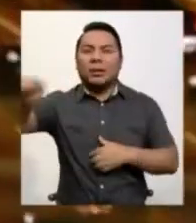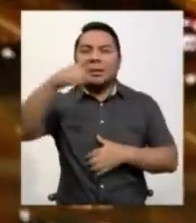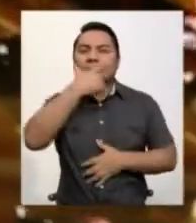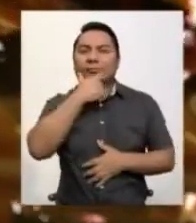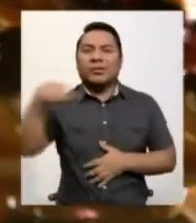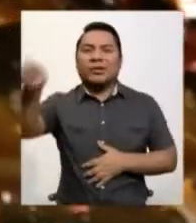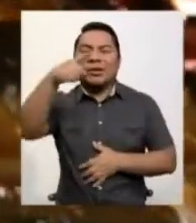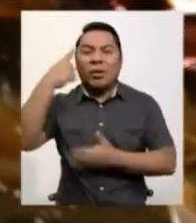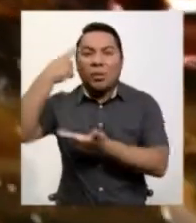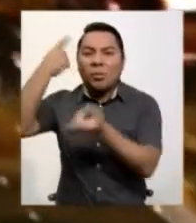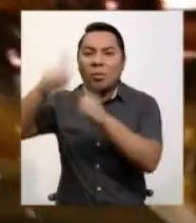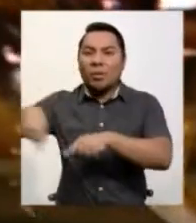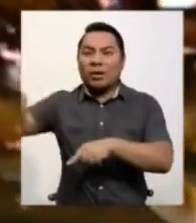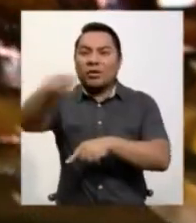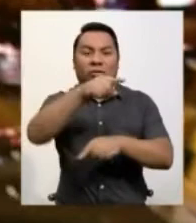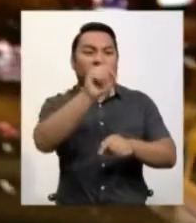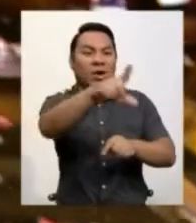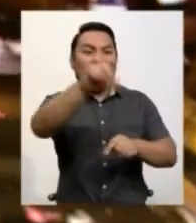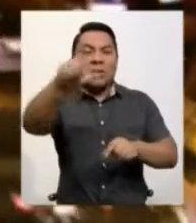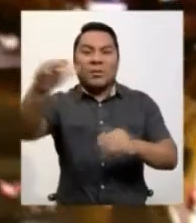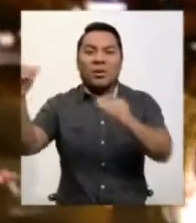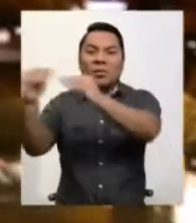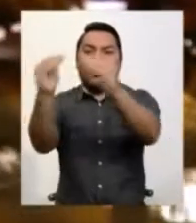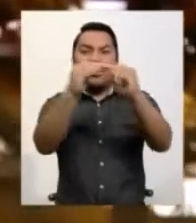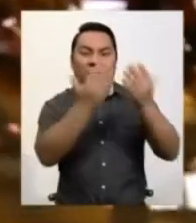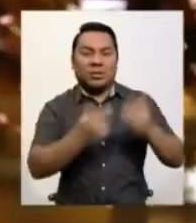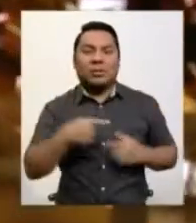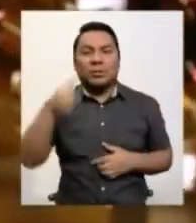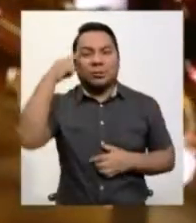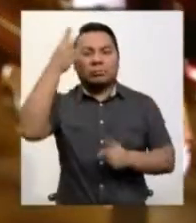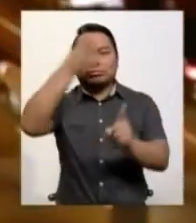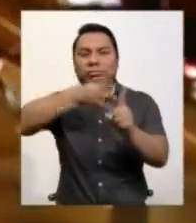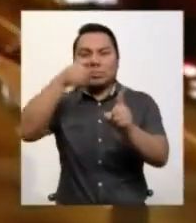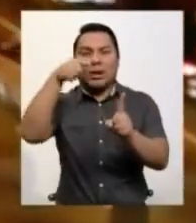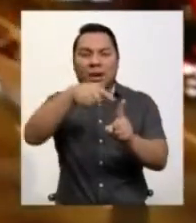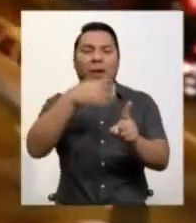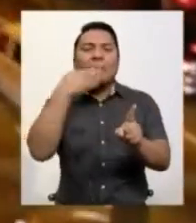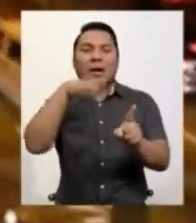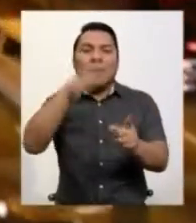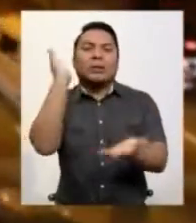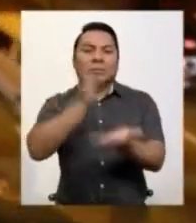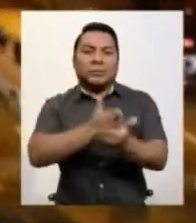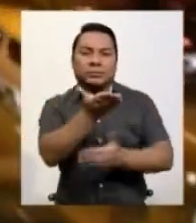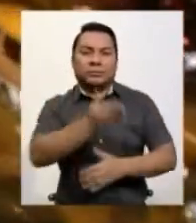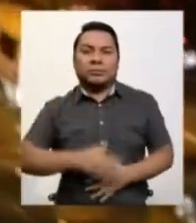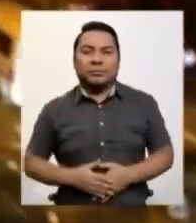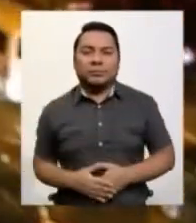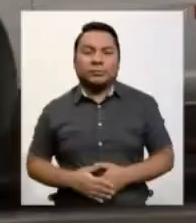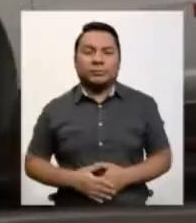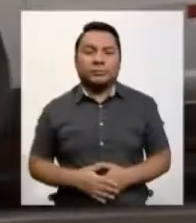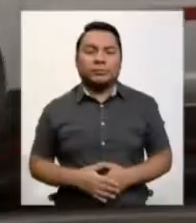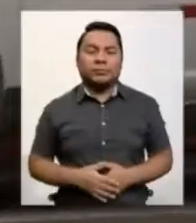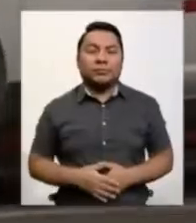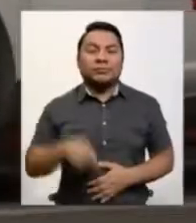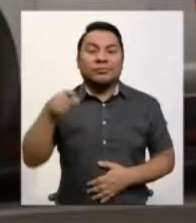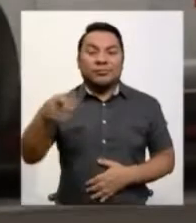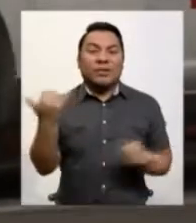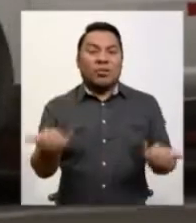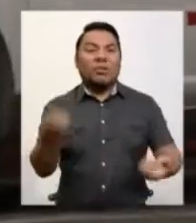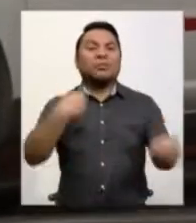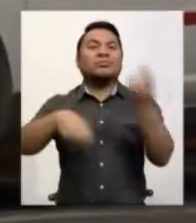concertación de precios y si se detecta alguna empresa implicada, esta será sancionada. El mercado